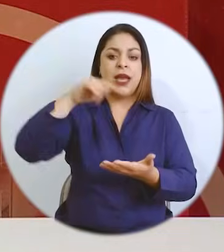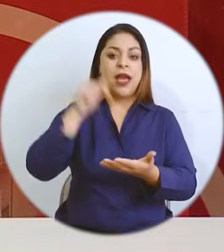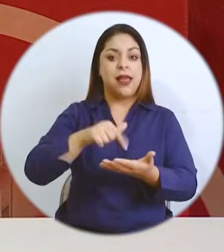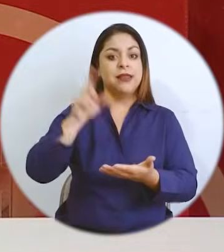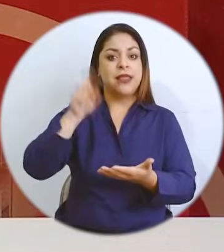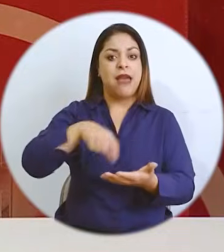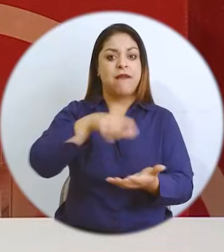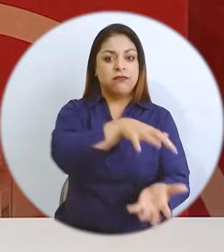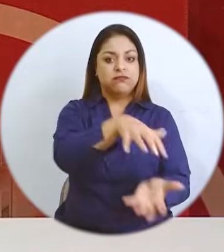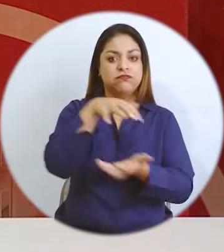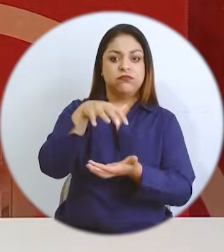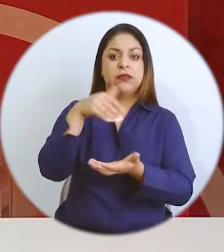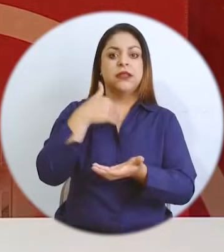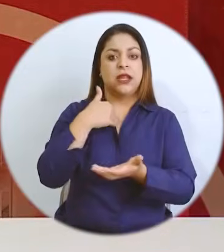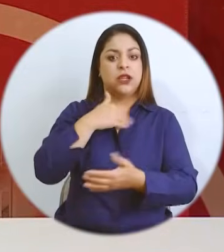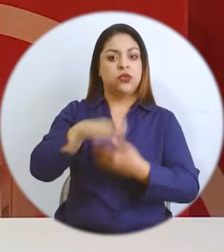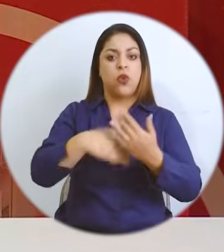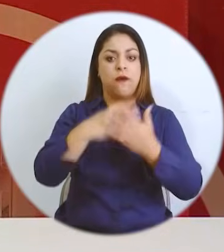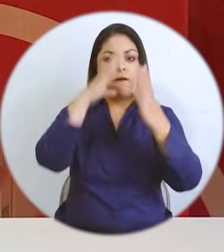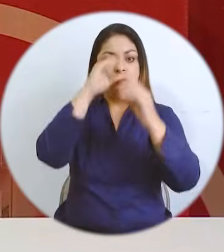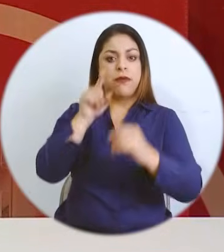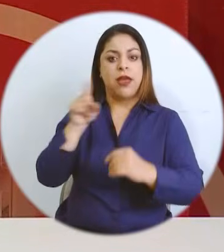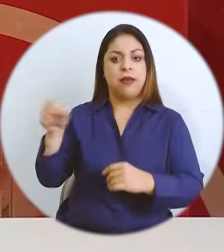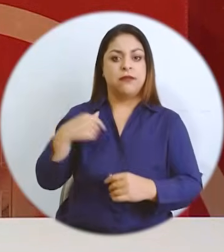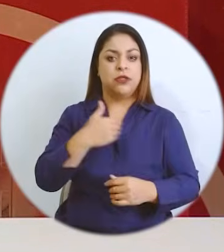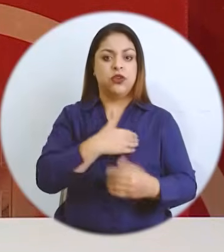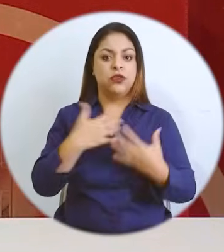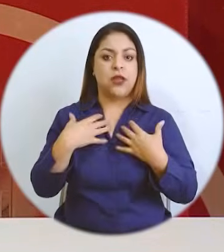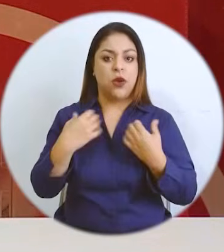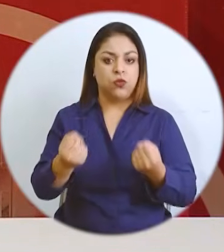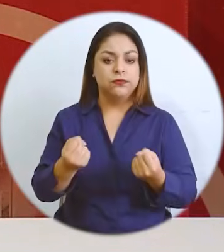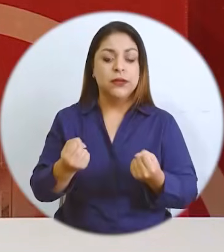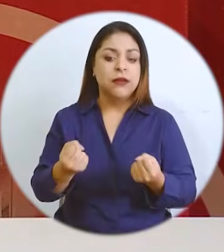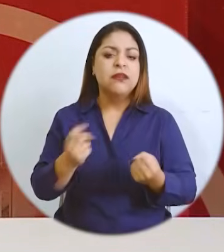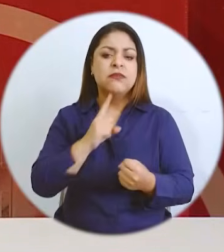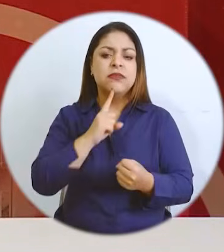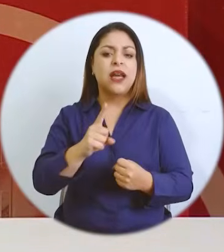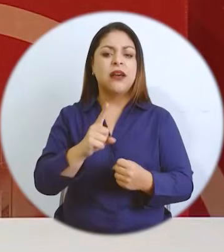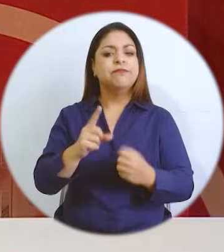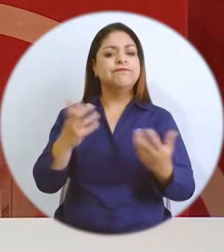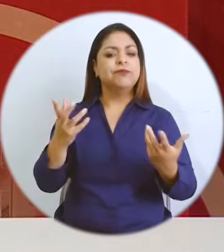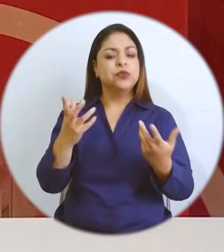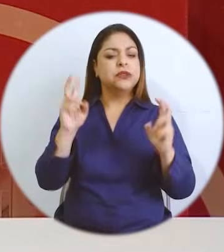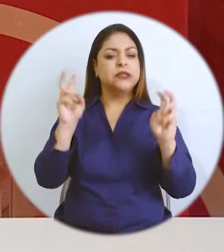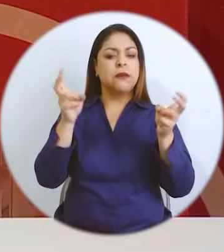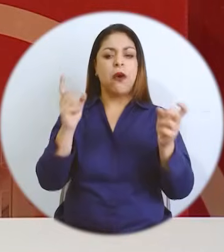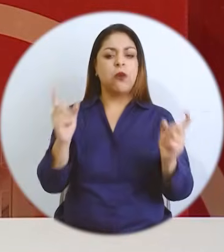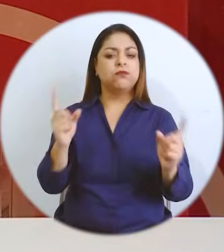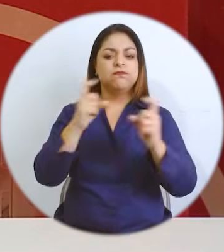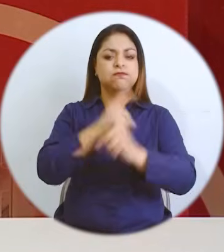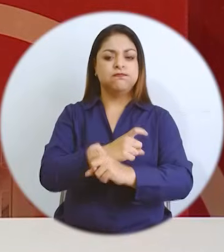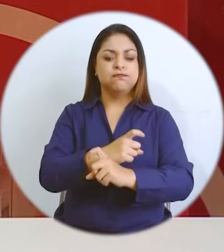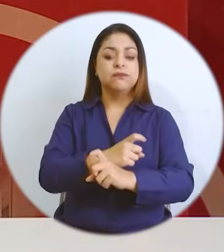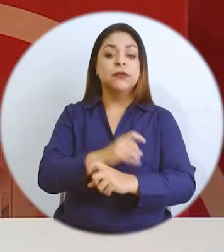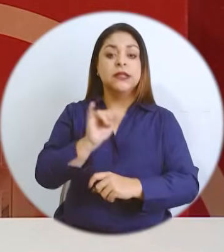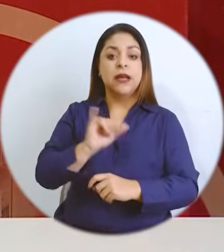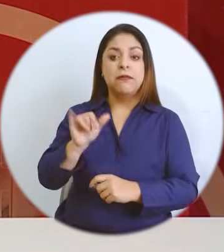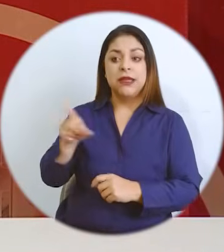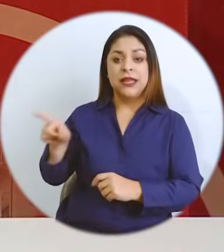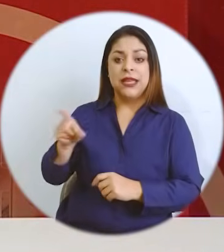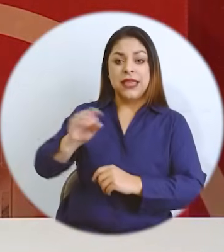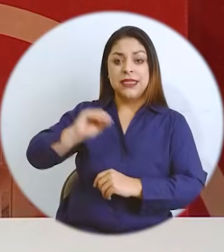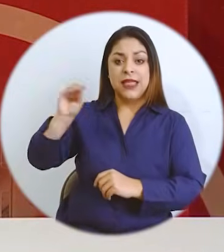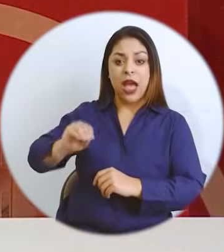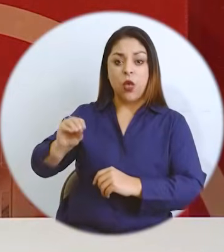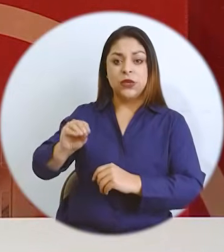información dentro de sus potestades. Entonces, definitivamente es un tema complejo, y en el caso de los indicadores que entrega el Laboratorio Nacional de Aguas, es